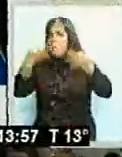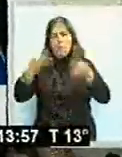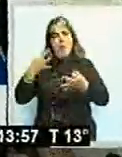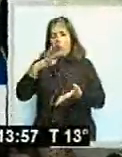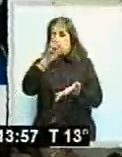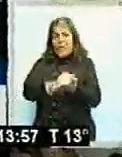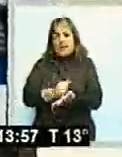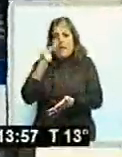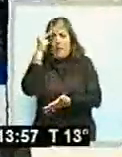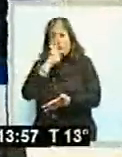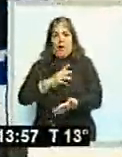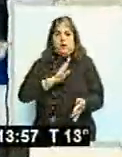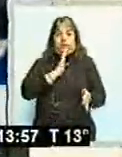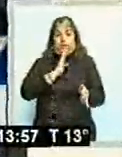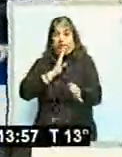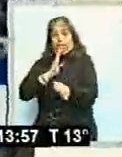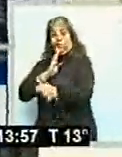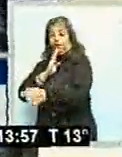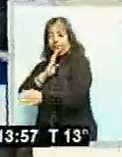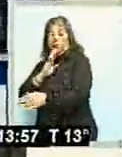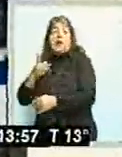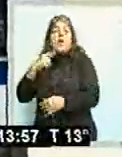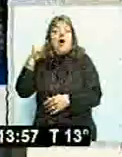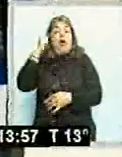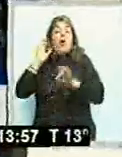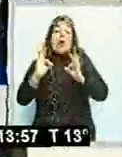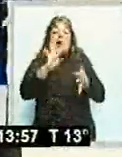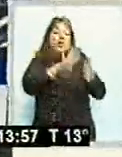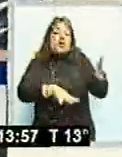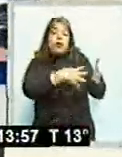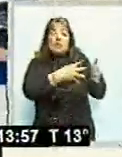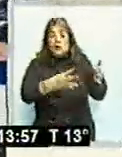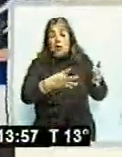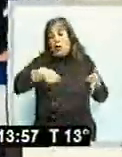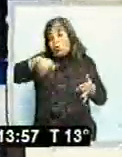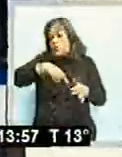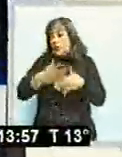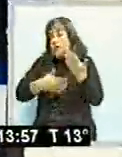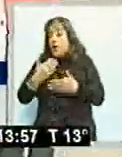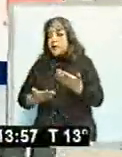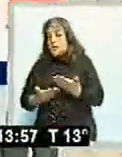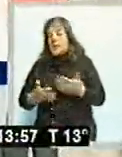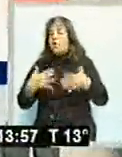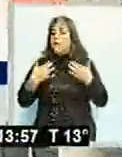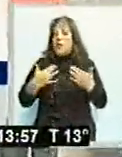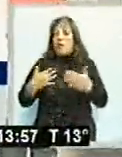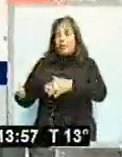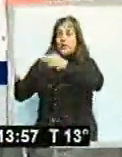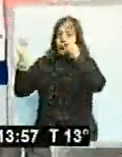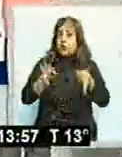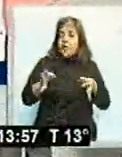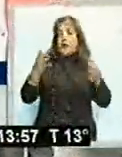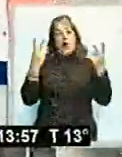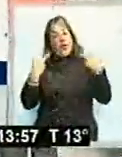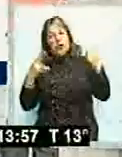de reservas, así que bueno, esperemos que con la diagramación del calendario que estamos realizando, con el arribo de los turistas